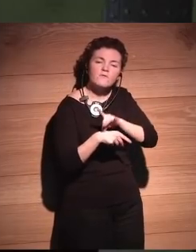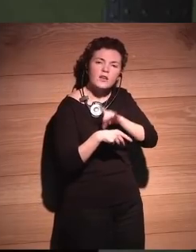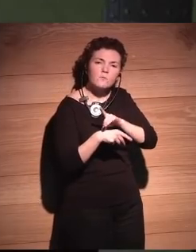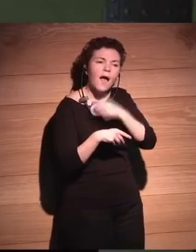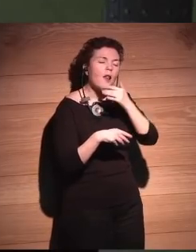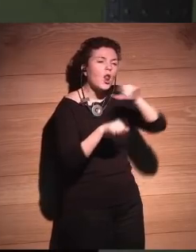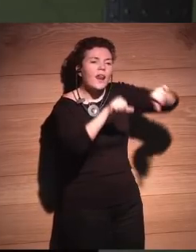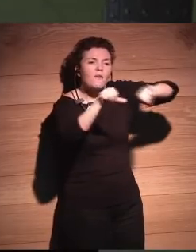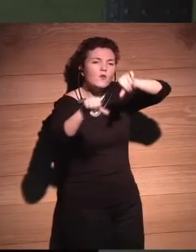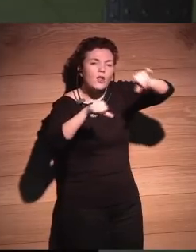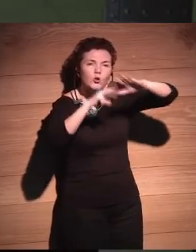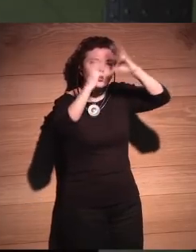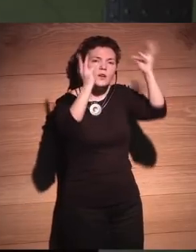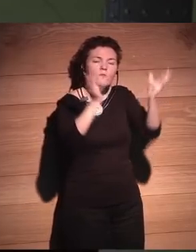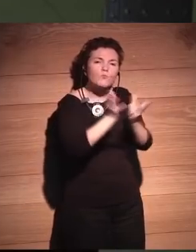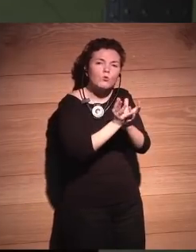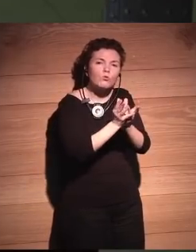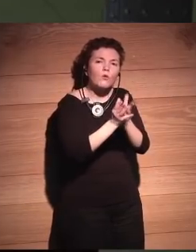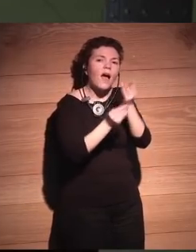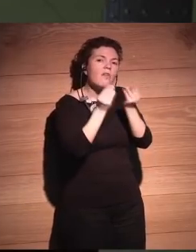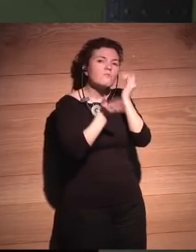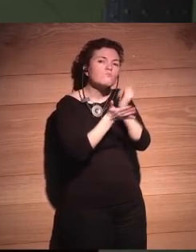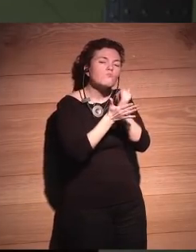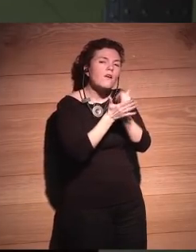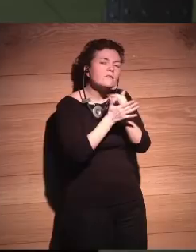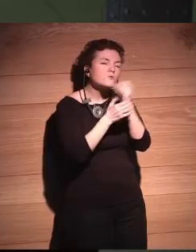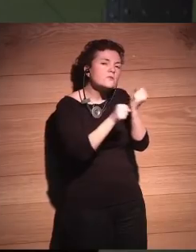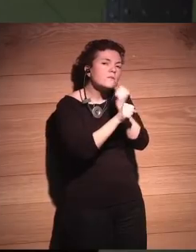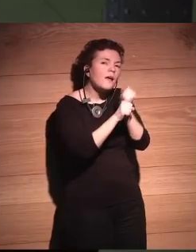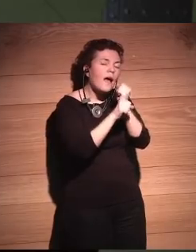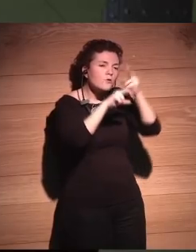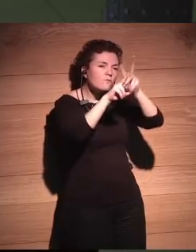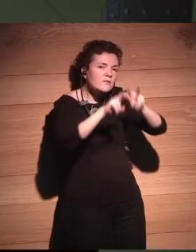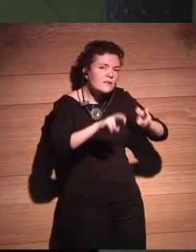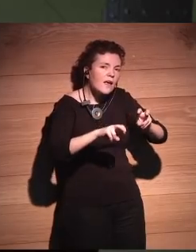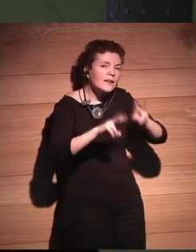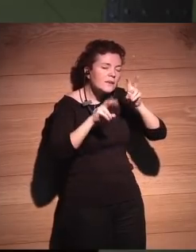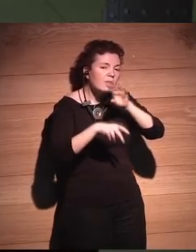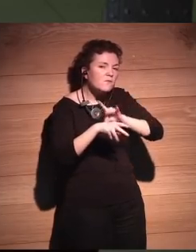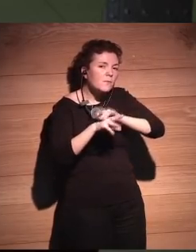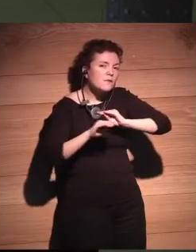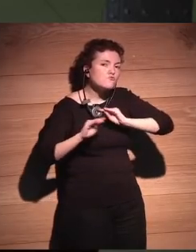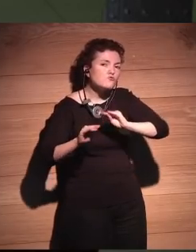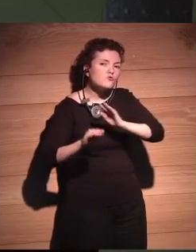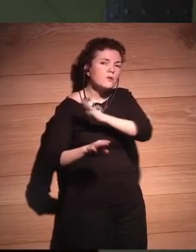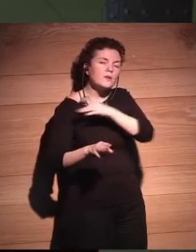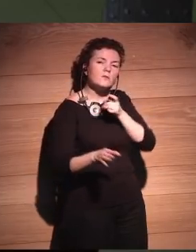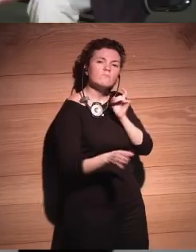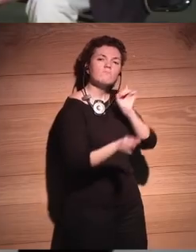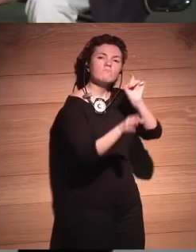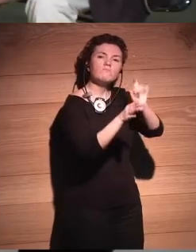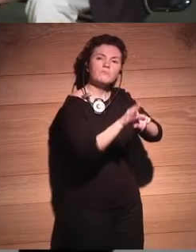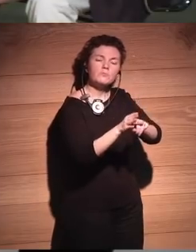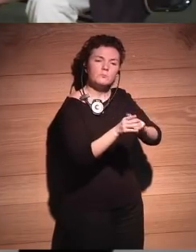algún laboratorio en el mundo que está trabajando, investigando en esta enfermedad y ellos